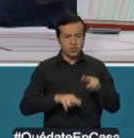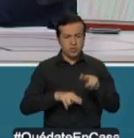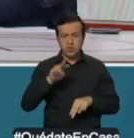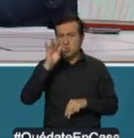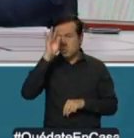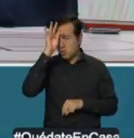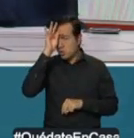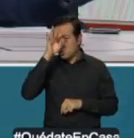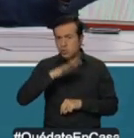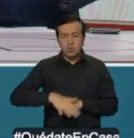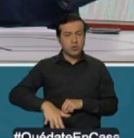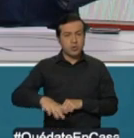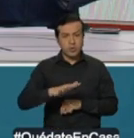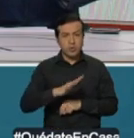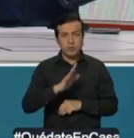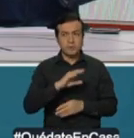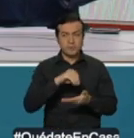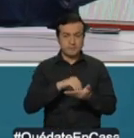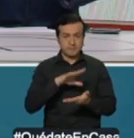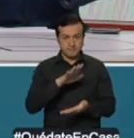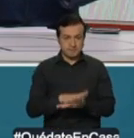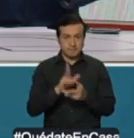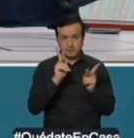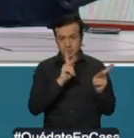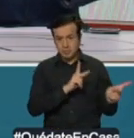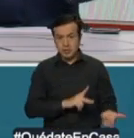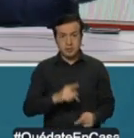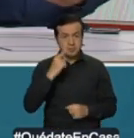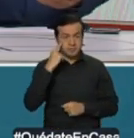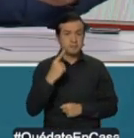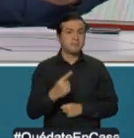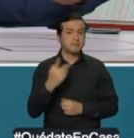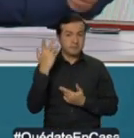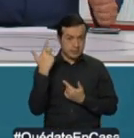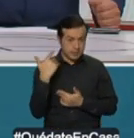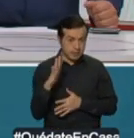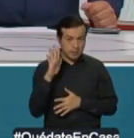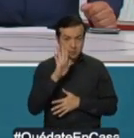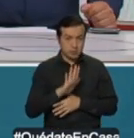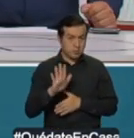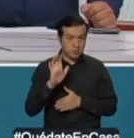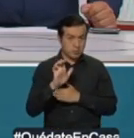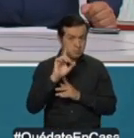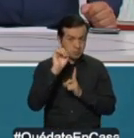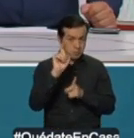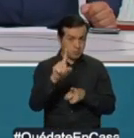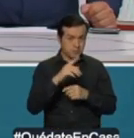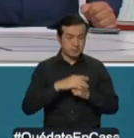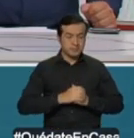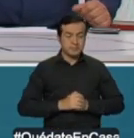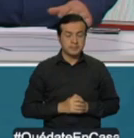que también se incorporan al plan piloto que ya está en marcha en el país